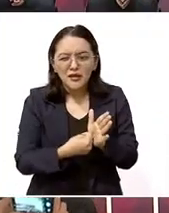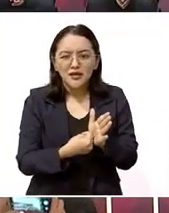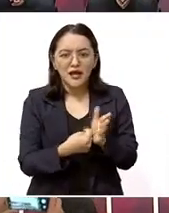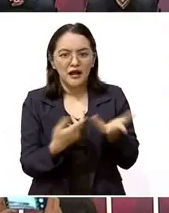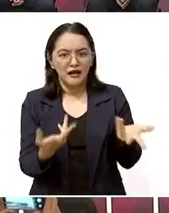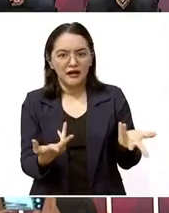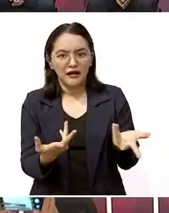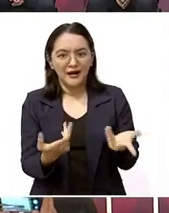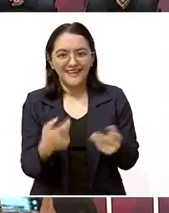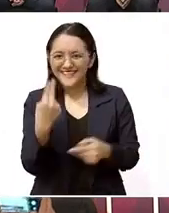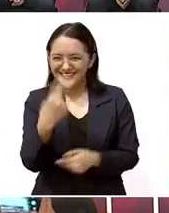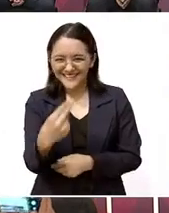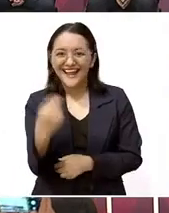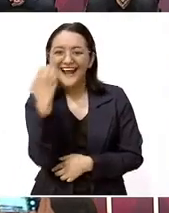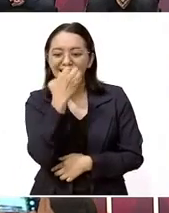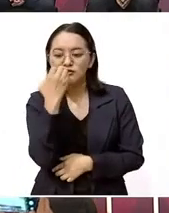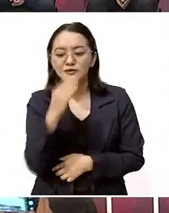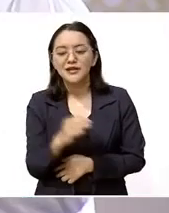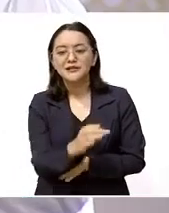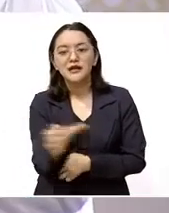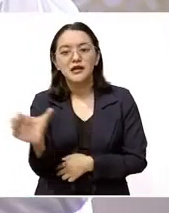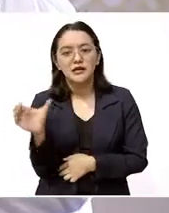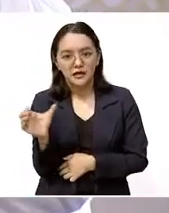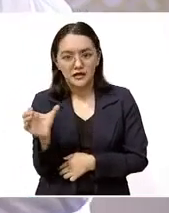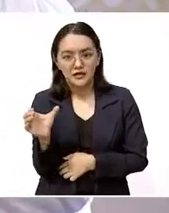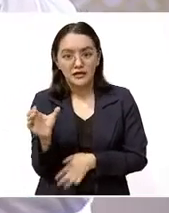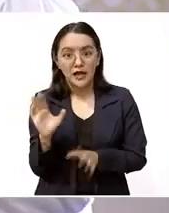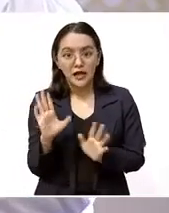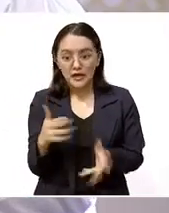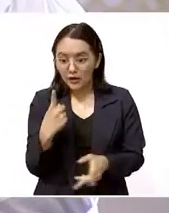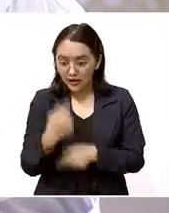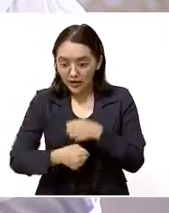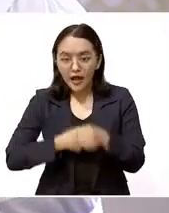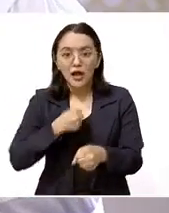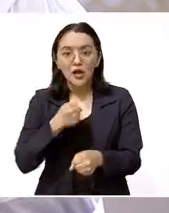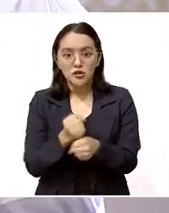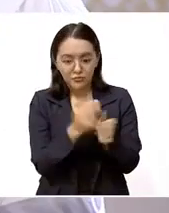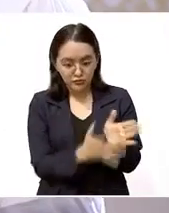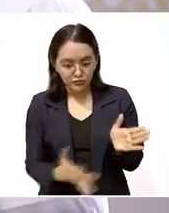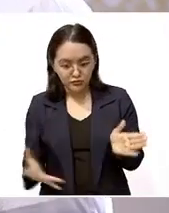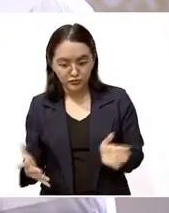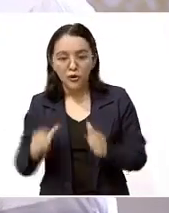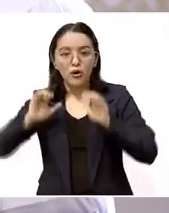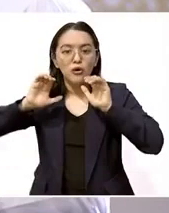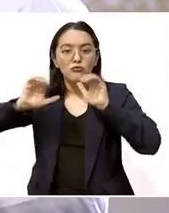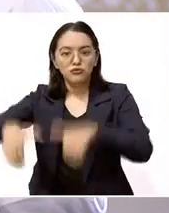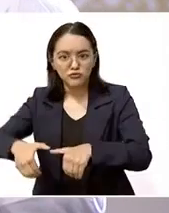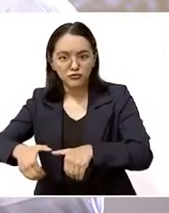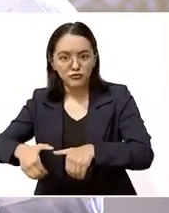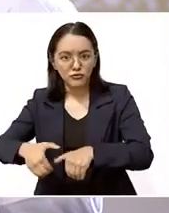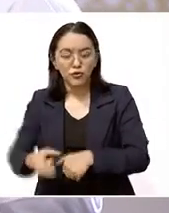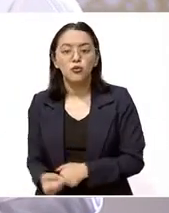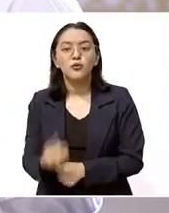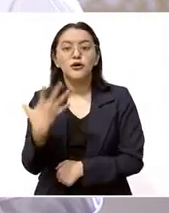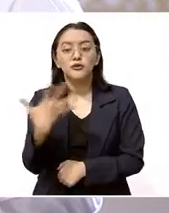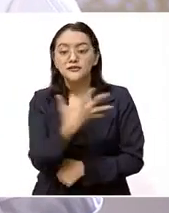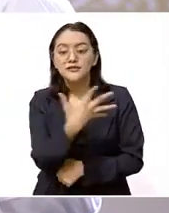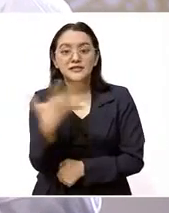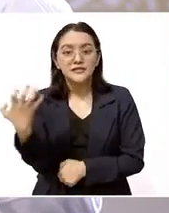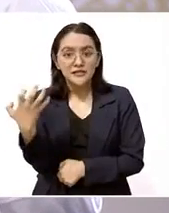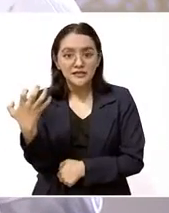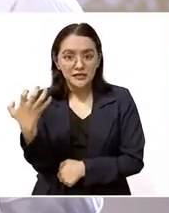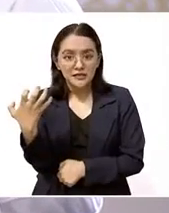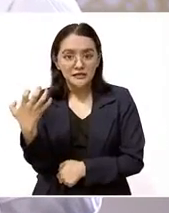llamar escuelas campesinas. Este año contratamos 500 extensionistas,